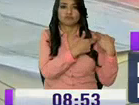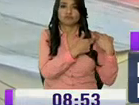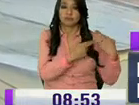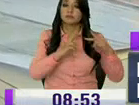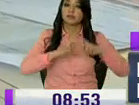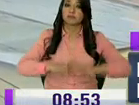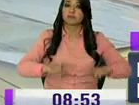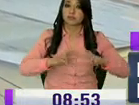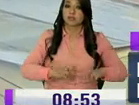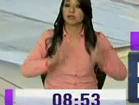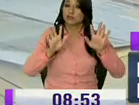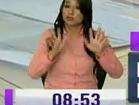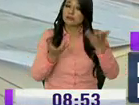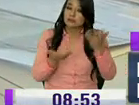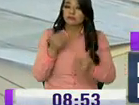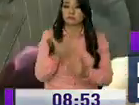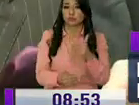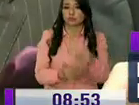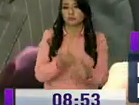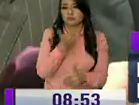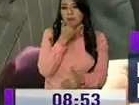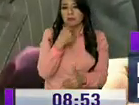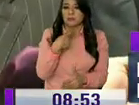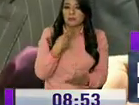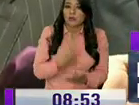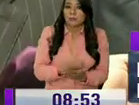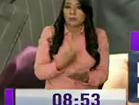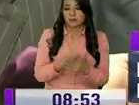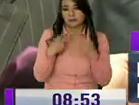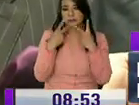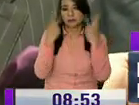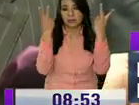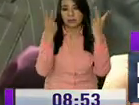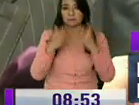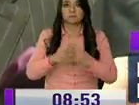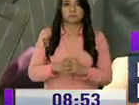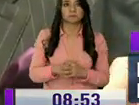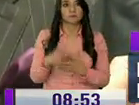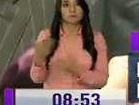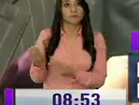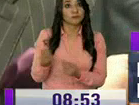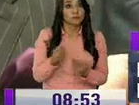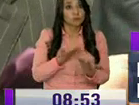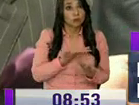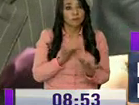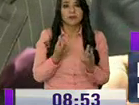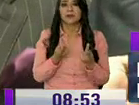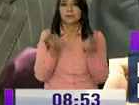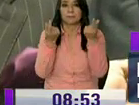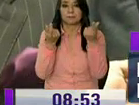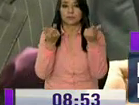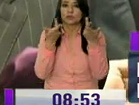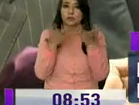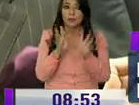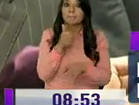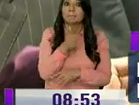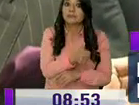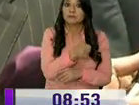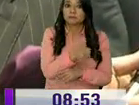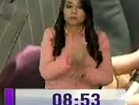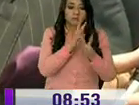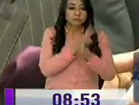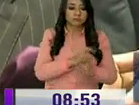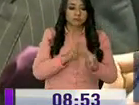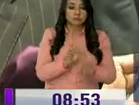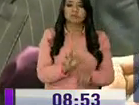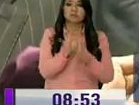este supuesto caso de irregularidades. Hemos entregado esa información, se nos ha señalado que de manera inmediata se harán los exámenes especiales